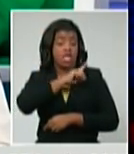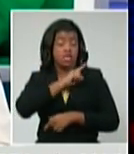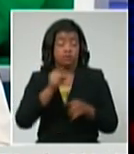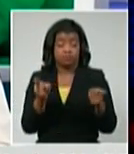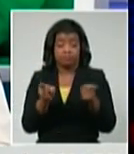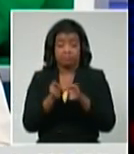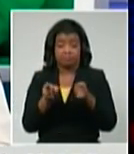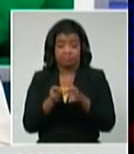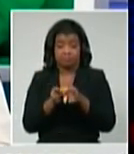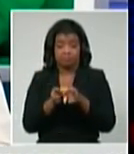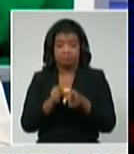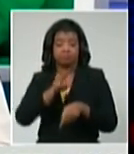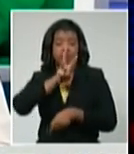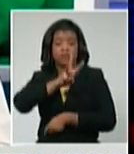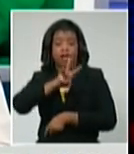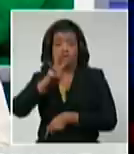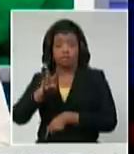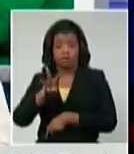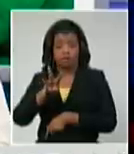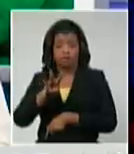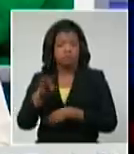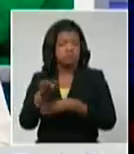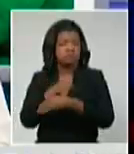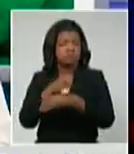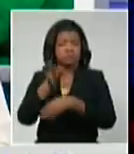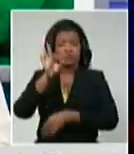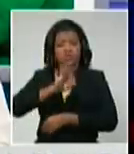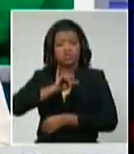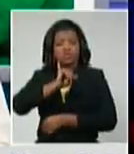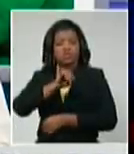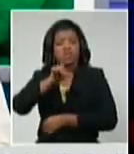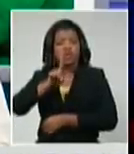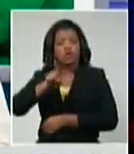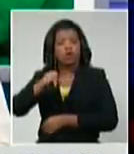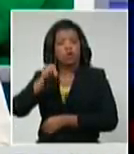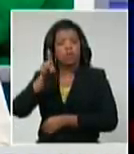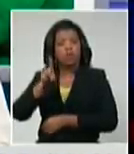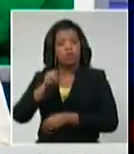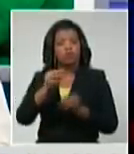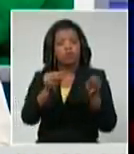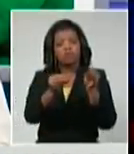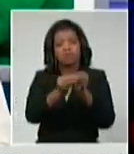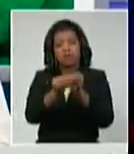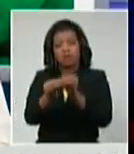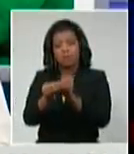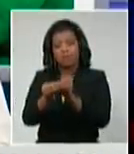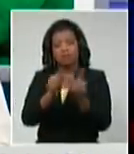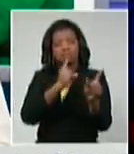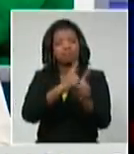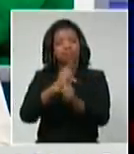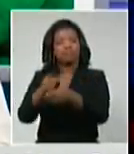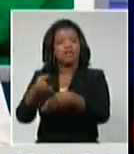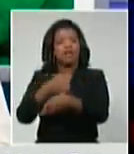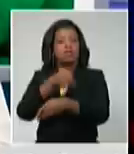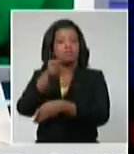sea el 61,1%, fueron contactos de casos confirmados.